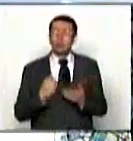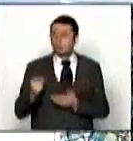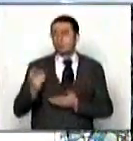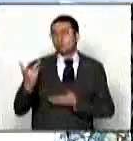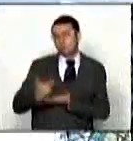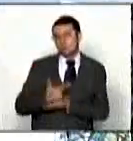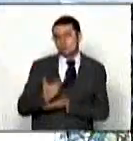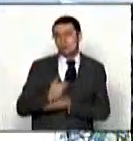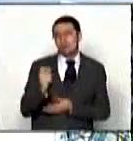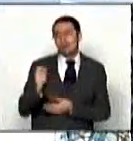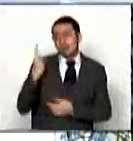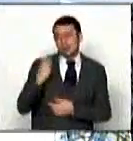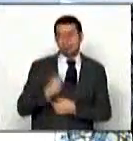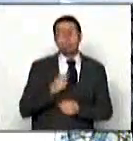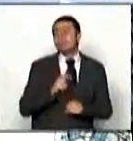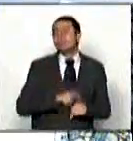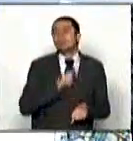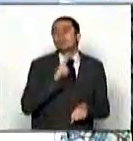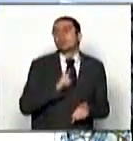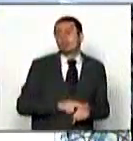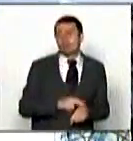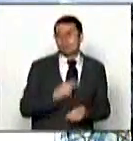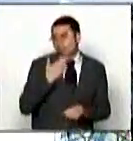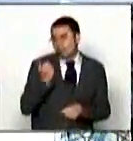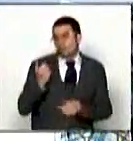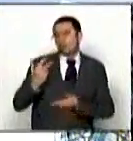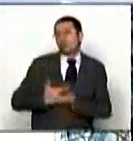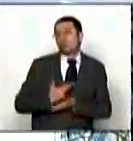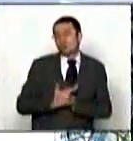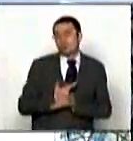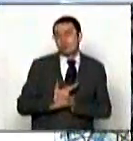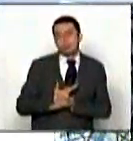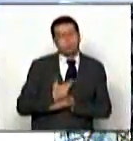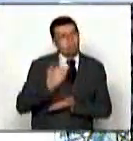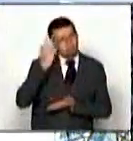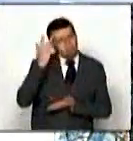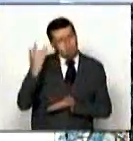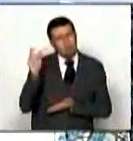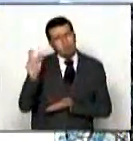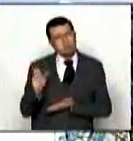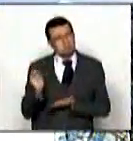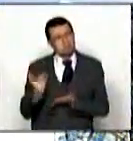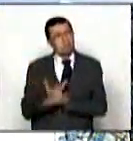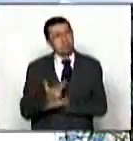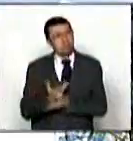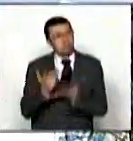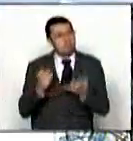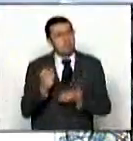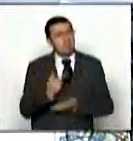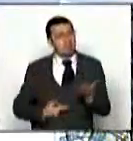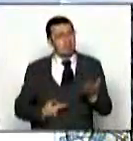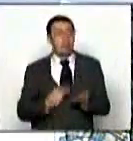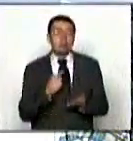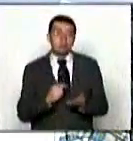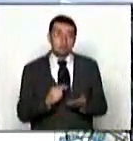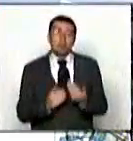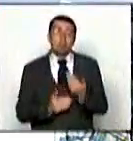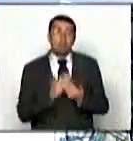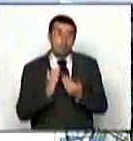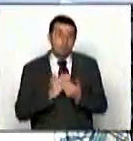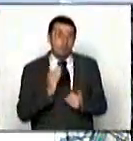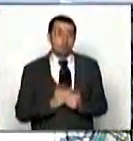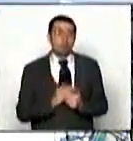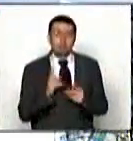algo que sea naturista, porque es una alternativa muy viable, es una alternativa